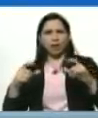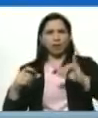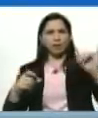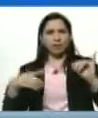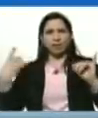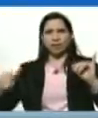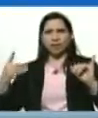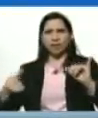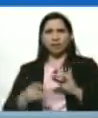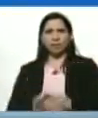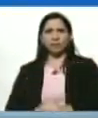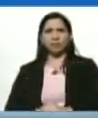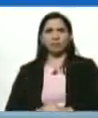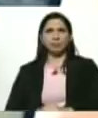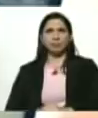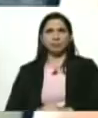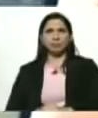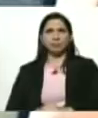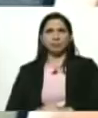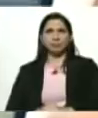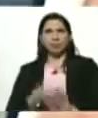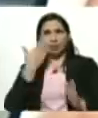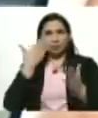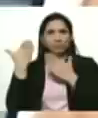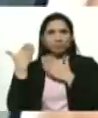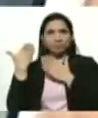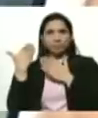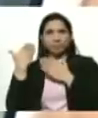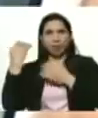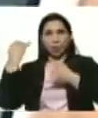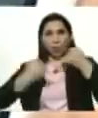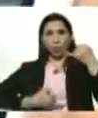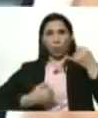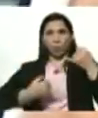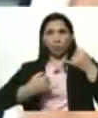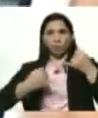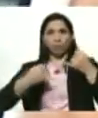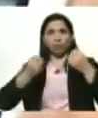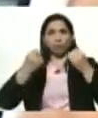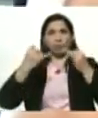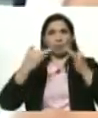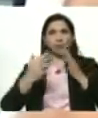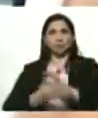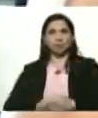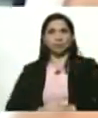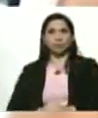de izquierda a derecha el último número a la derecha